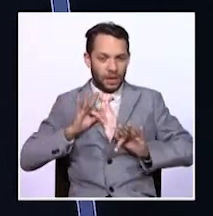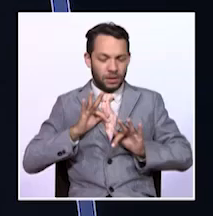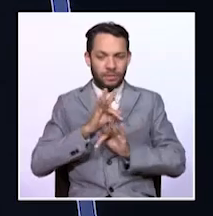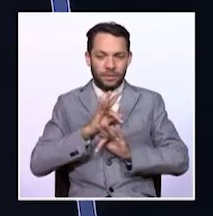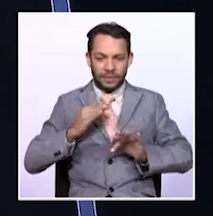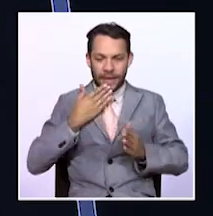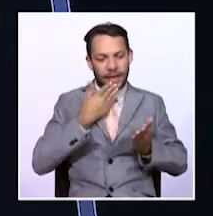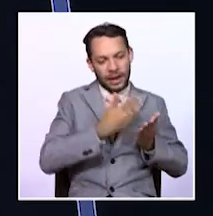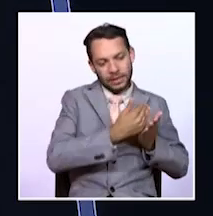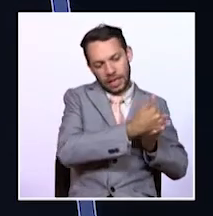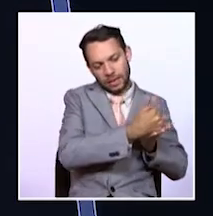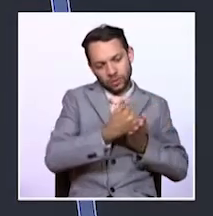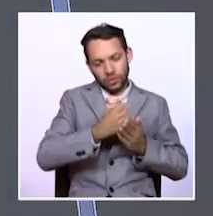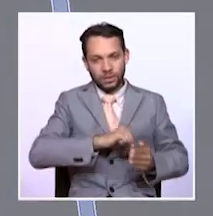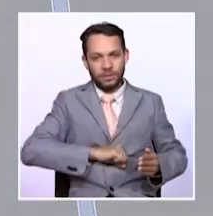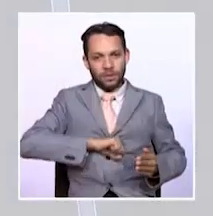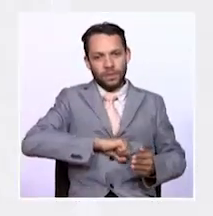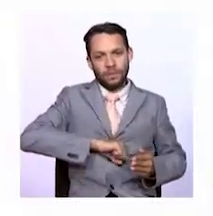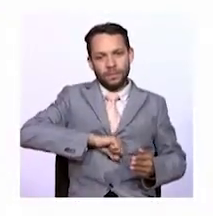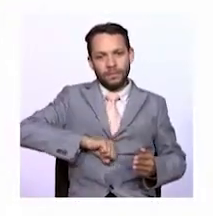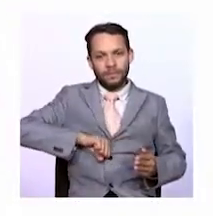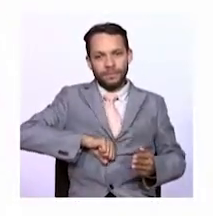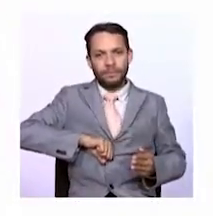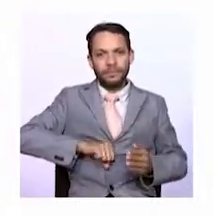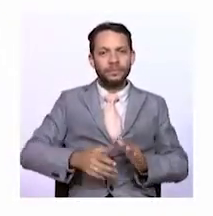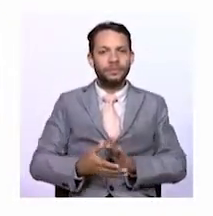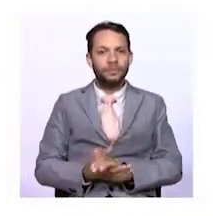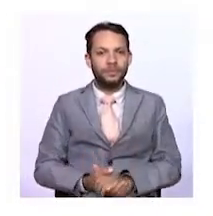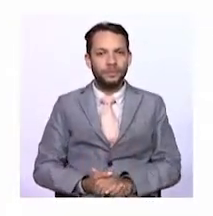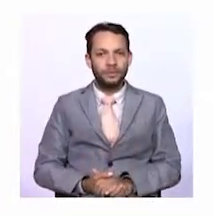la ecografía.